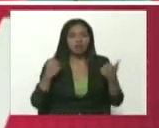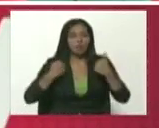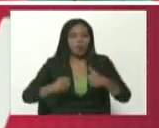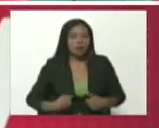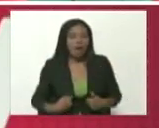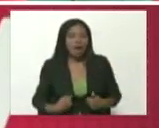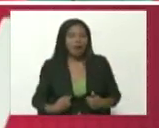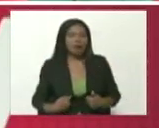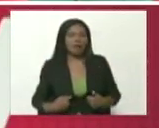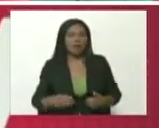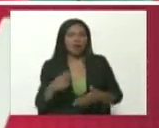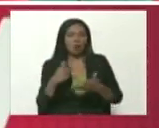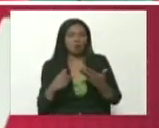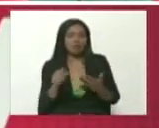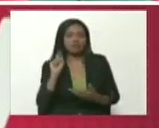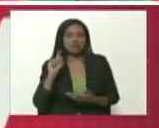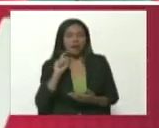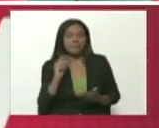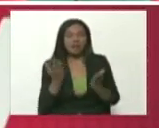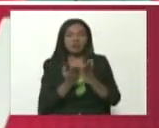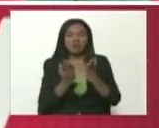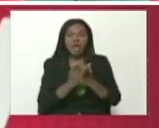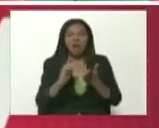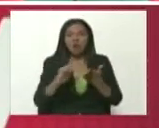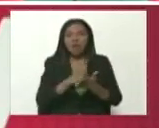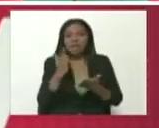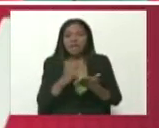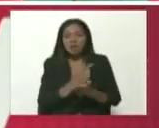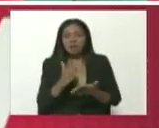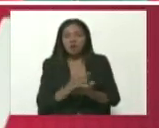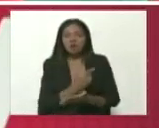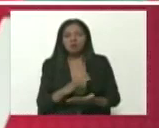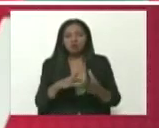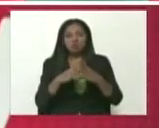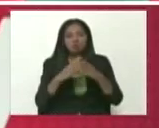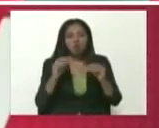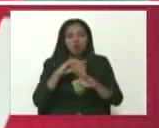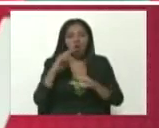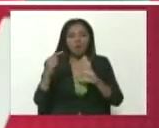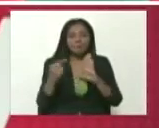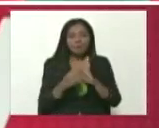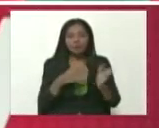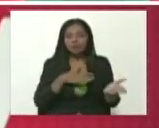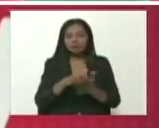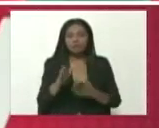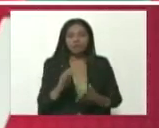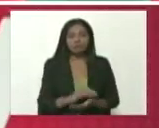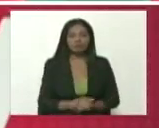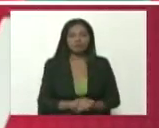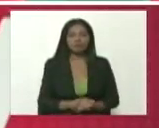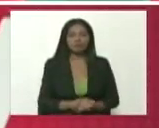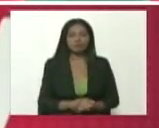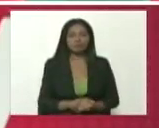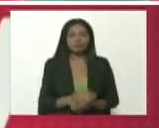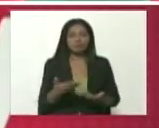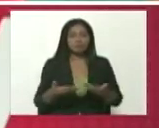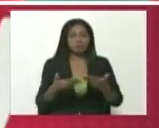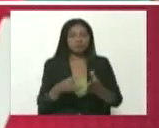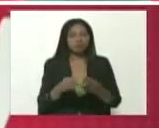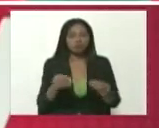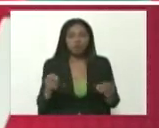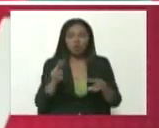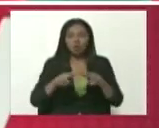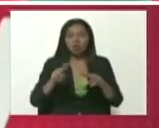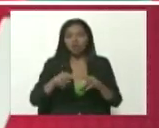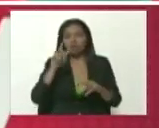morrales, los útiles escolares, los libros, todo vamos a garantizarle, la beca a todos los